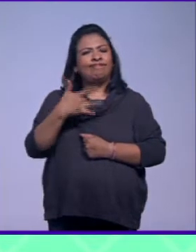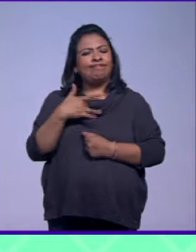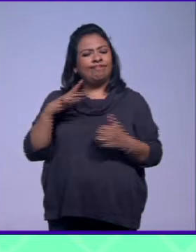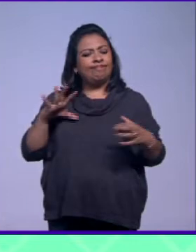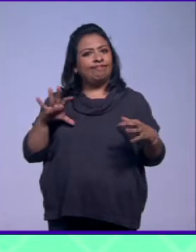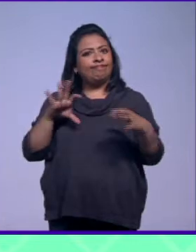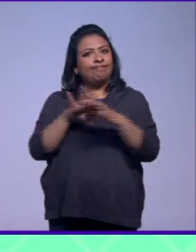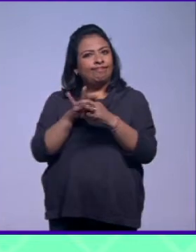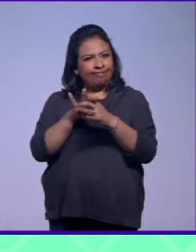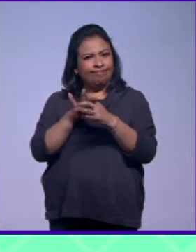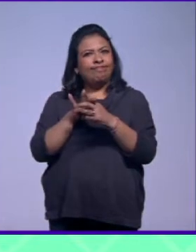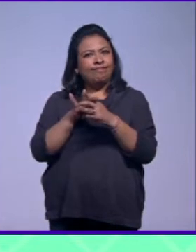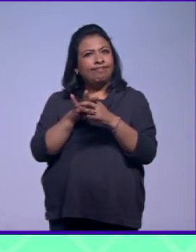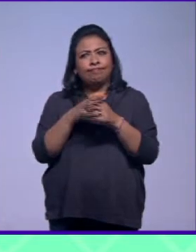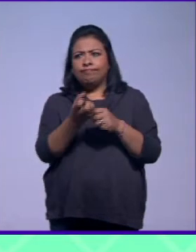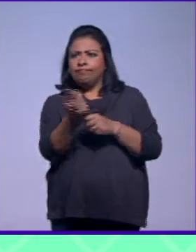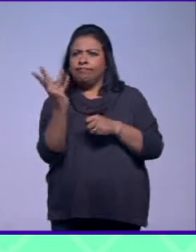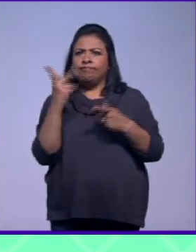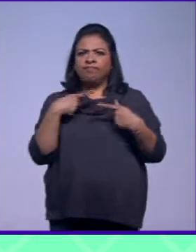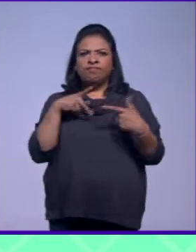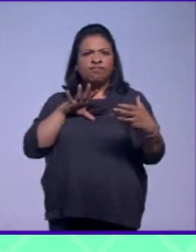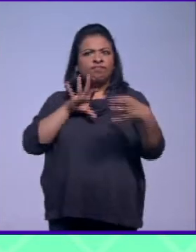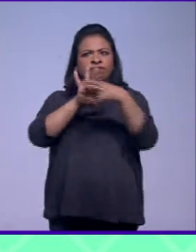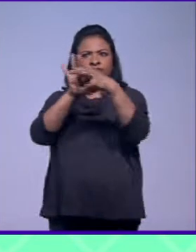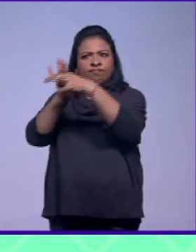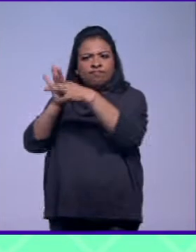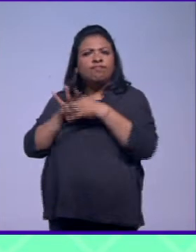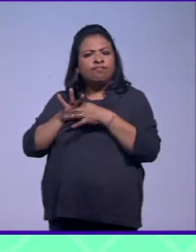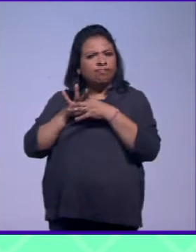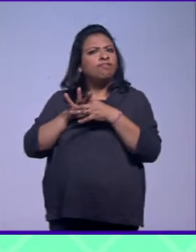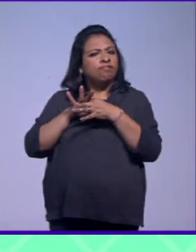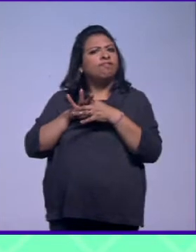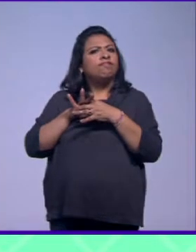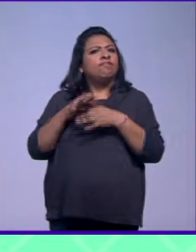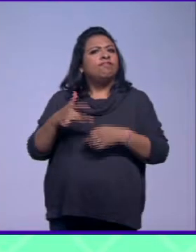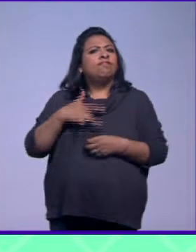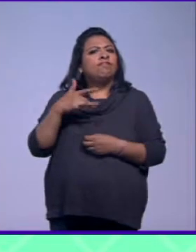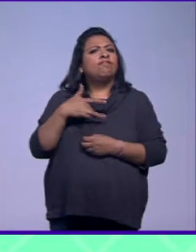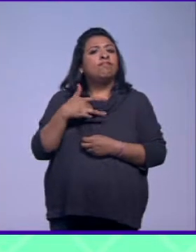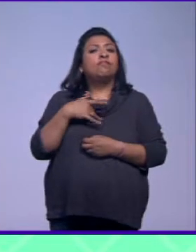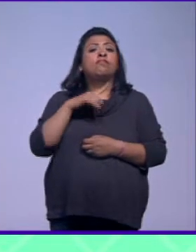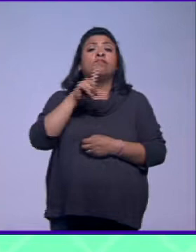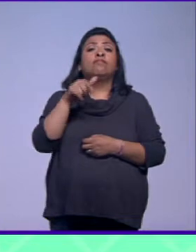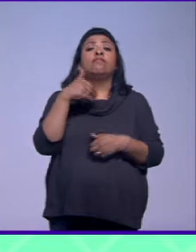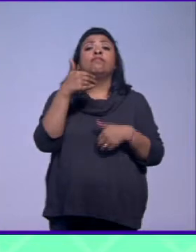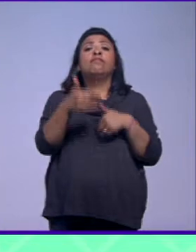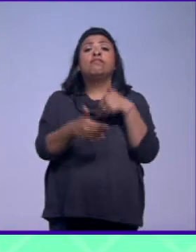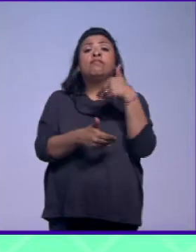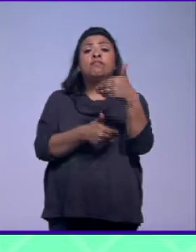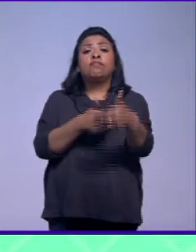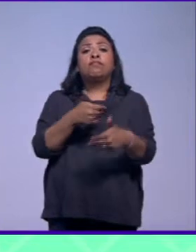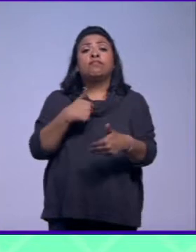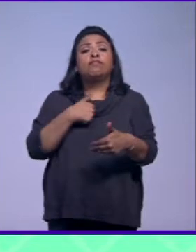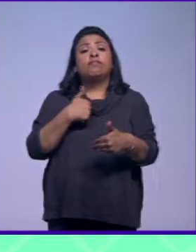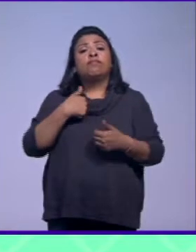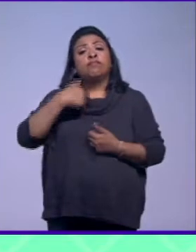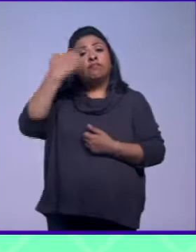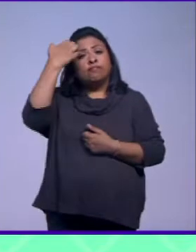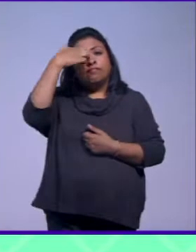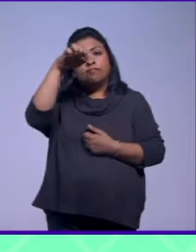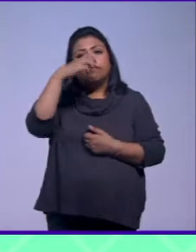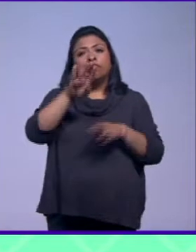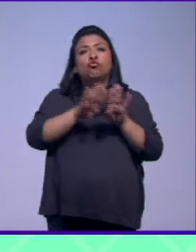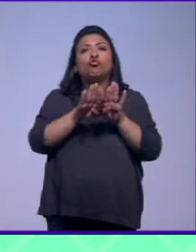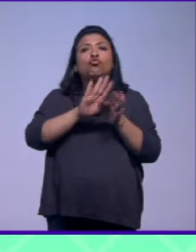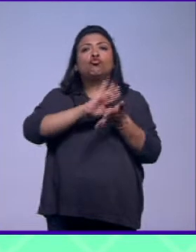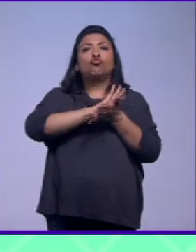conexión con la gente no con cómo que pero poco a poco fui viviendo también como se va